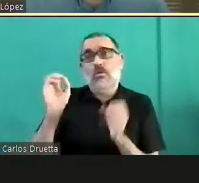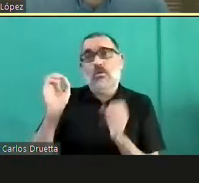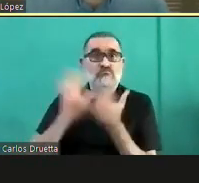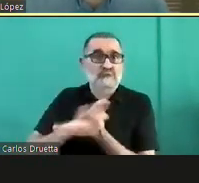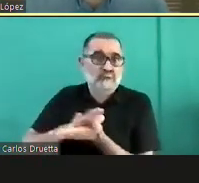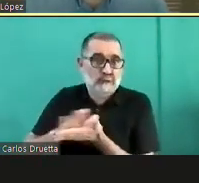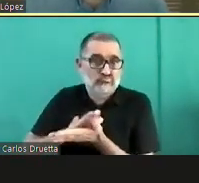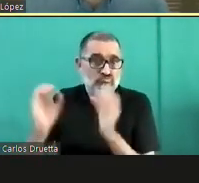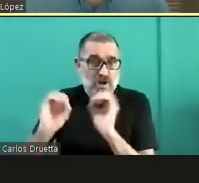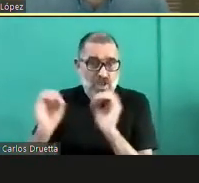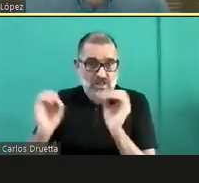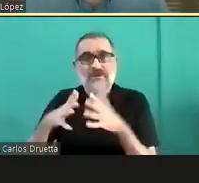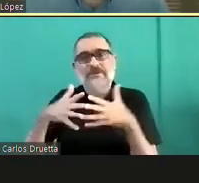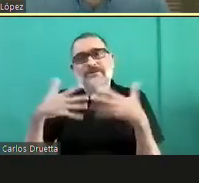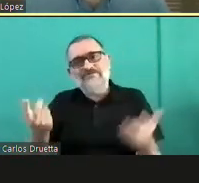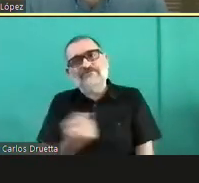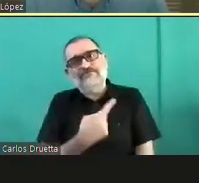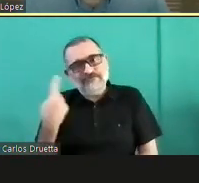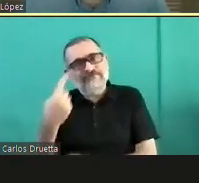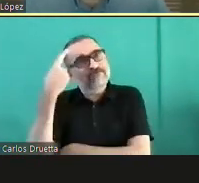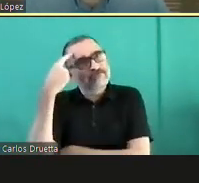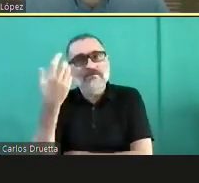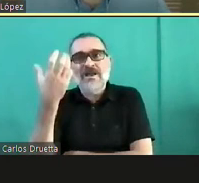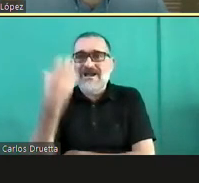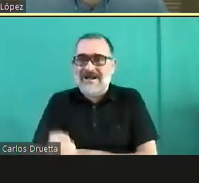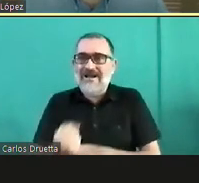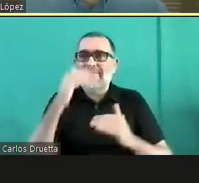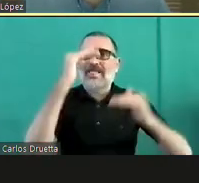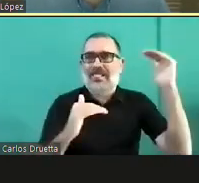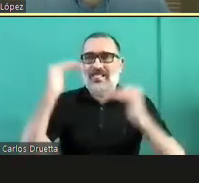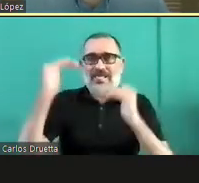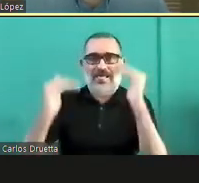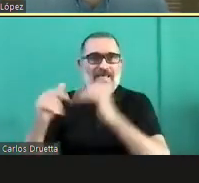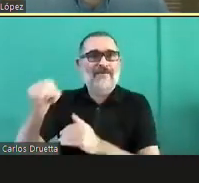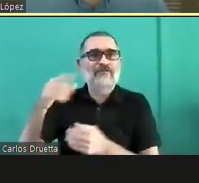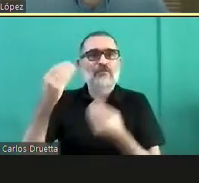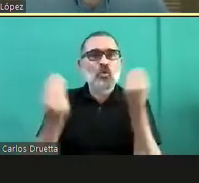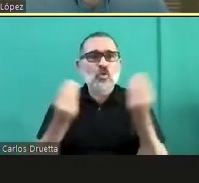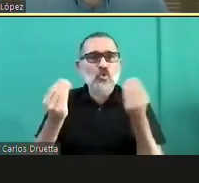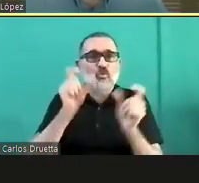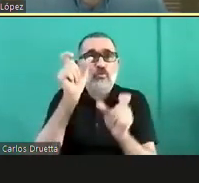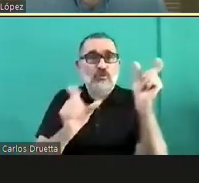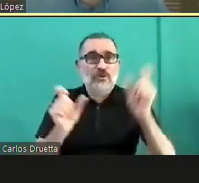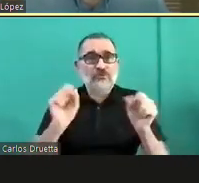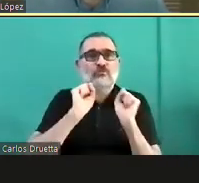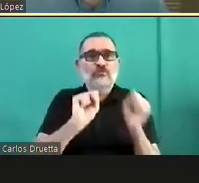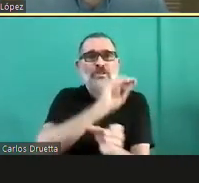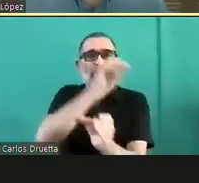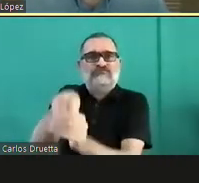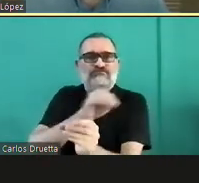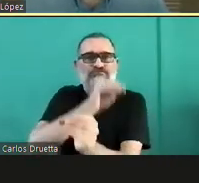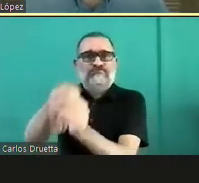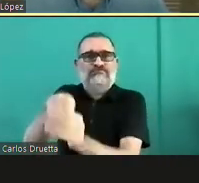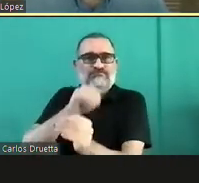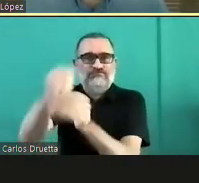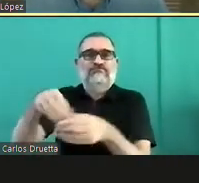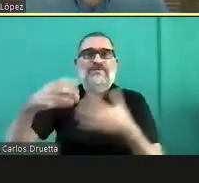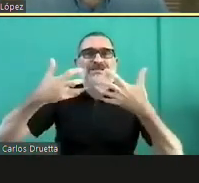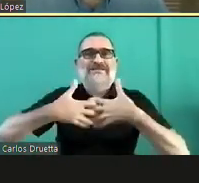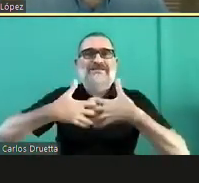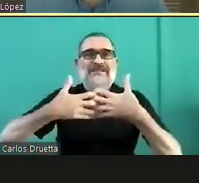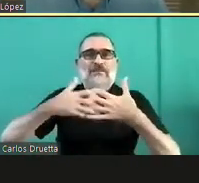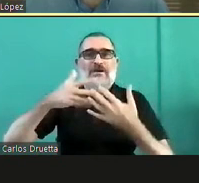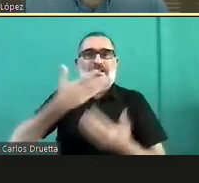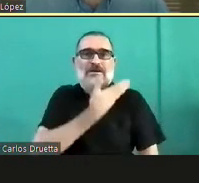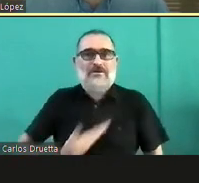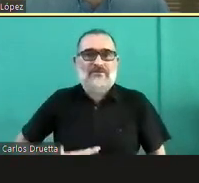intersectoriales uno para compartir servicios pero no solamente para compartir servicios sino para atender tan